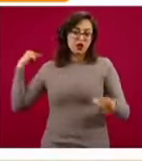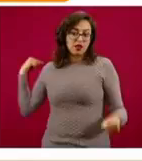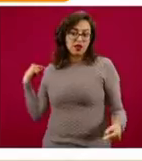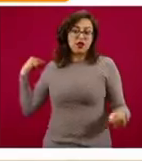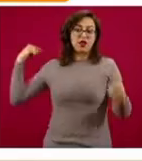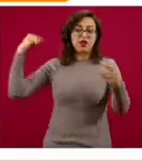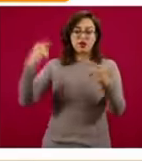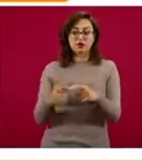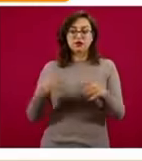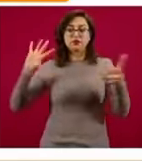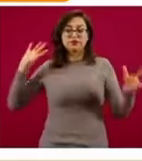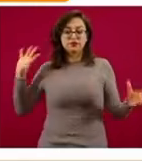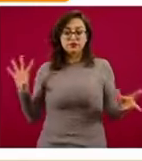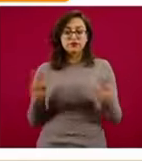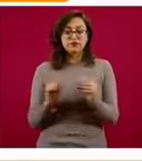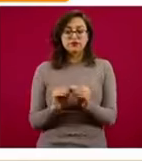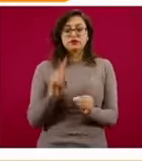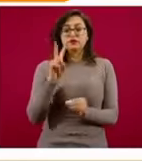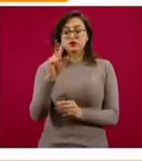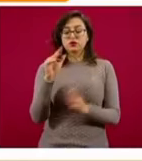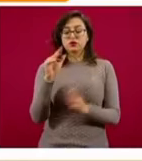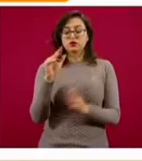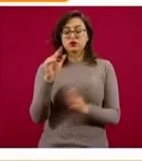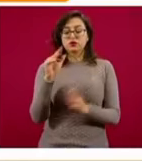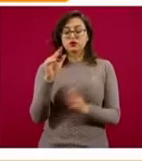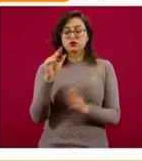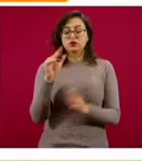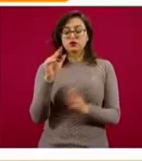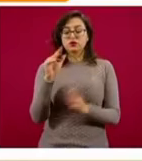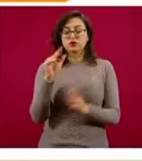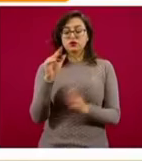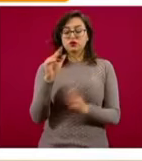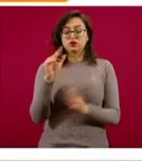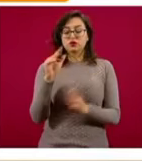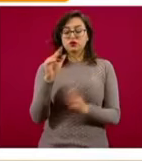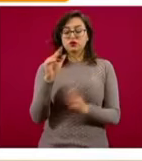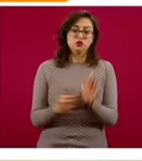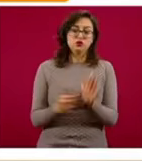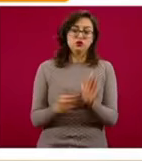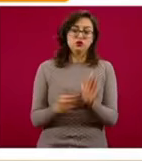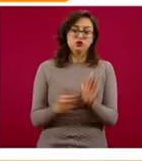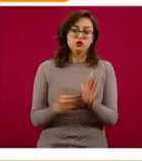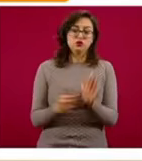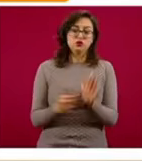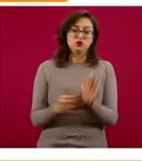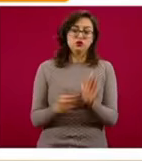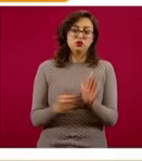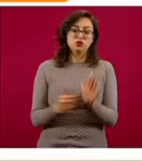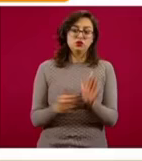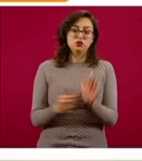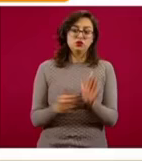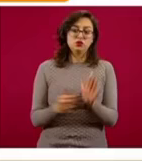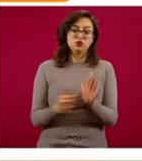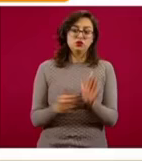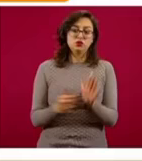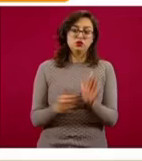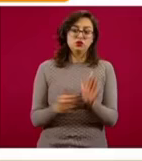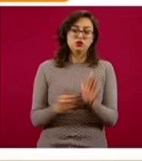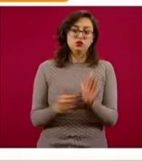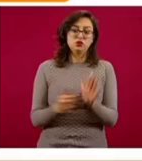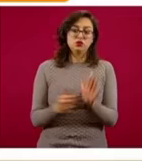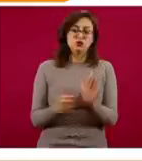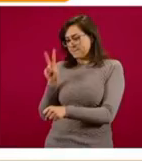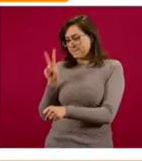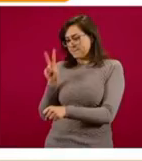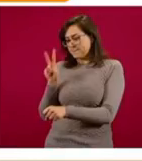2.618.000 las personas que hasta el momento han ingresado, han sido notificadas al sistema, a esta herramienta informática que es el sistema de vigilancia